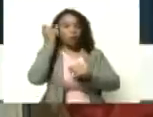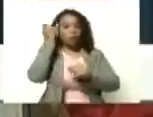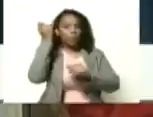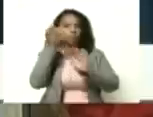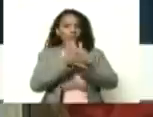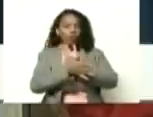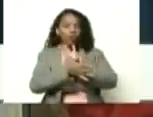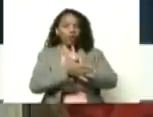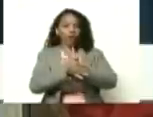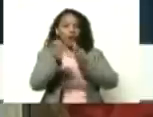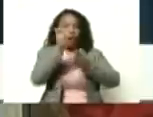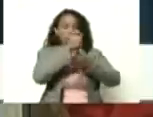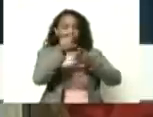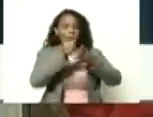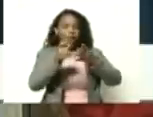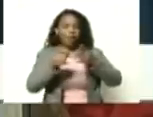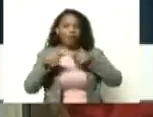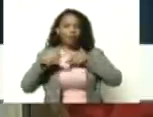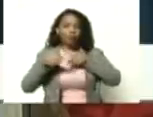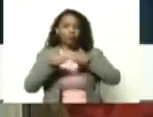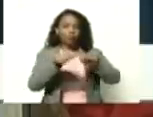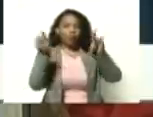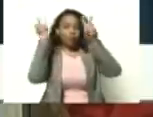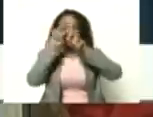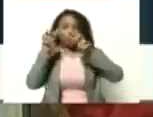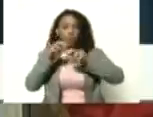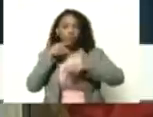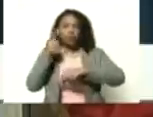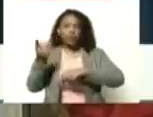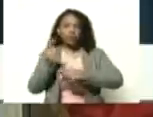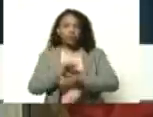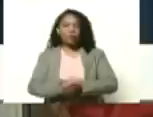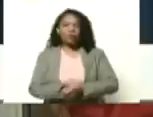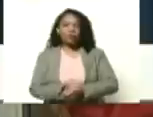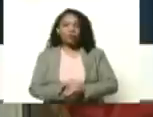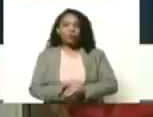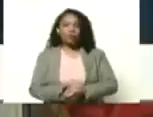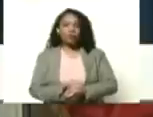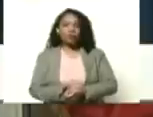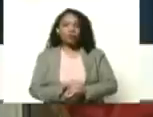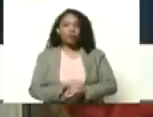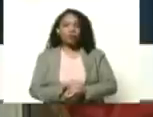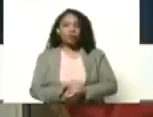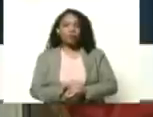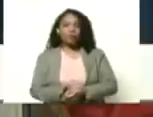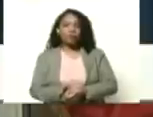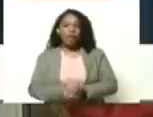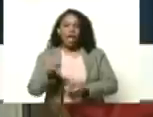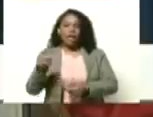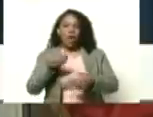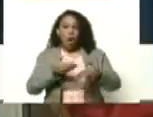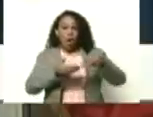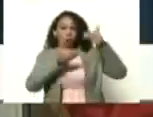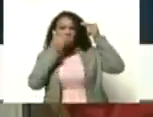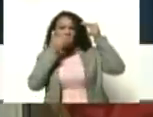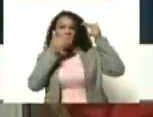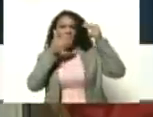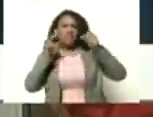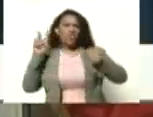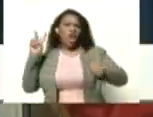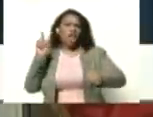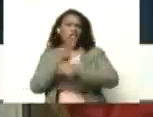línea paralela a nuestra investigación diciendo que había sido un secuestro violento